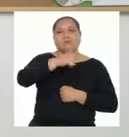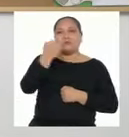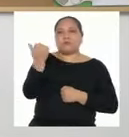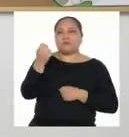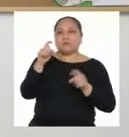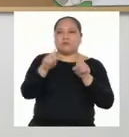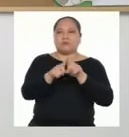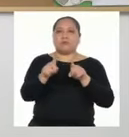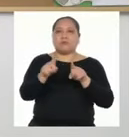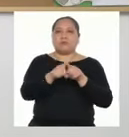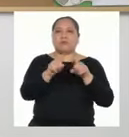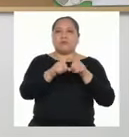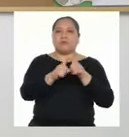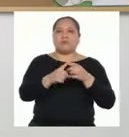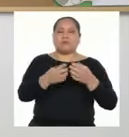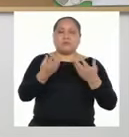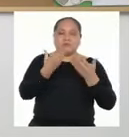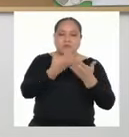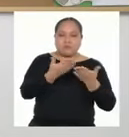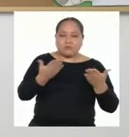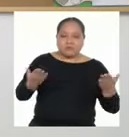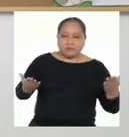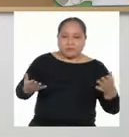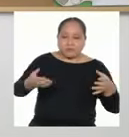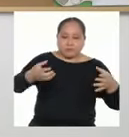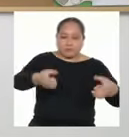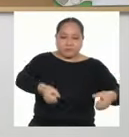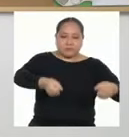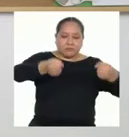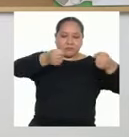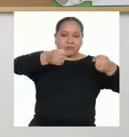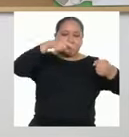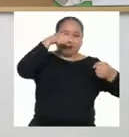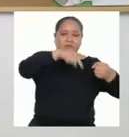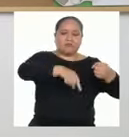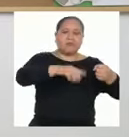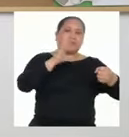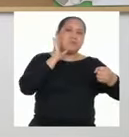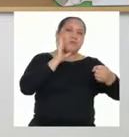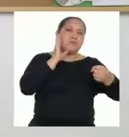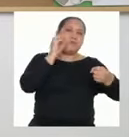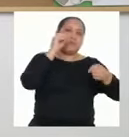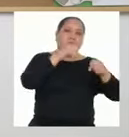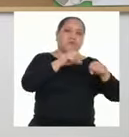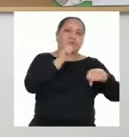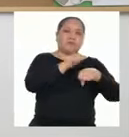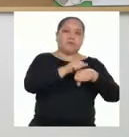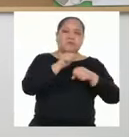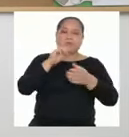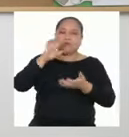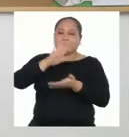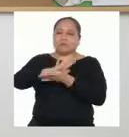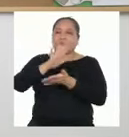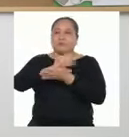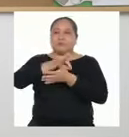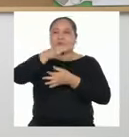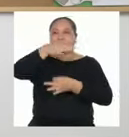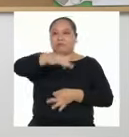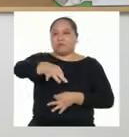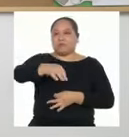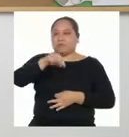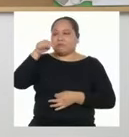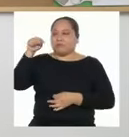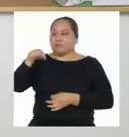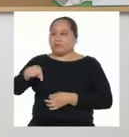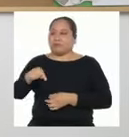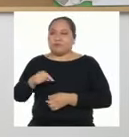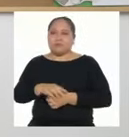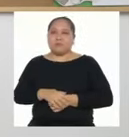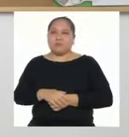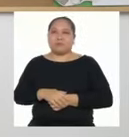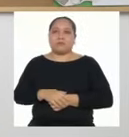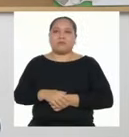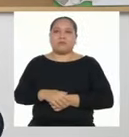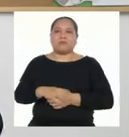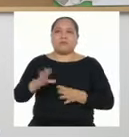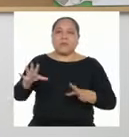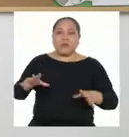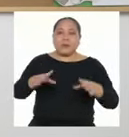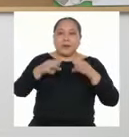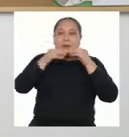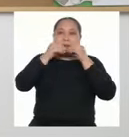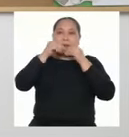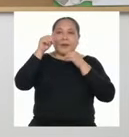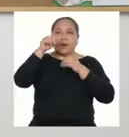que hay recipientes que indican la separación de residuos sólidos, papel y material inorgánico, de manera que el